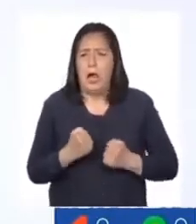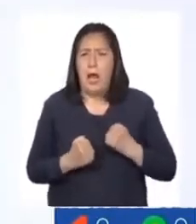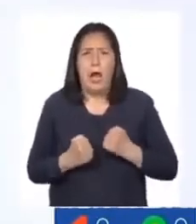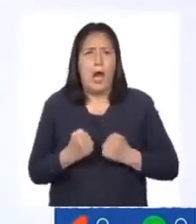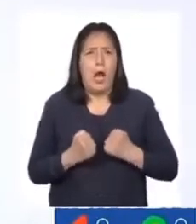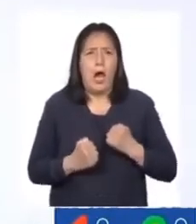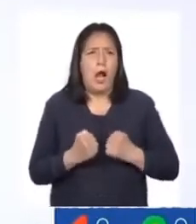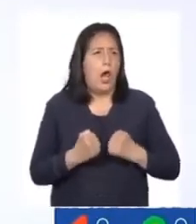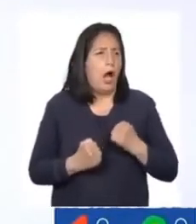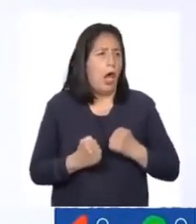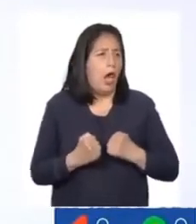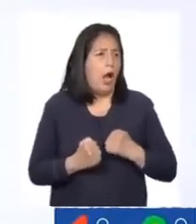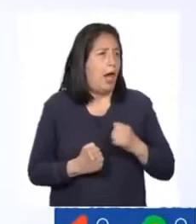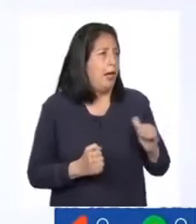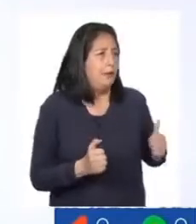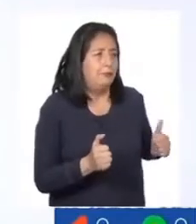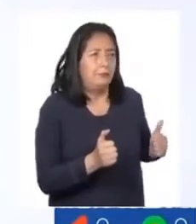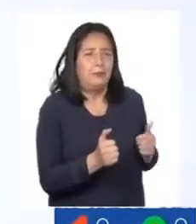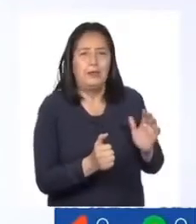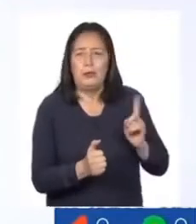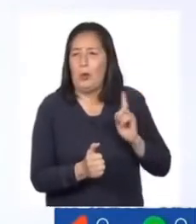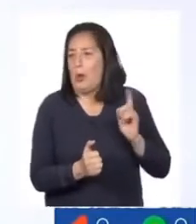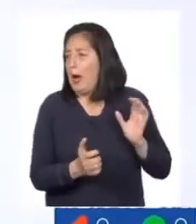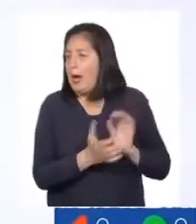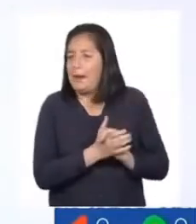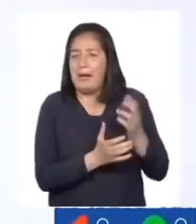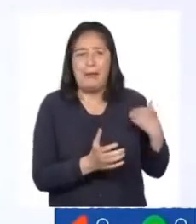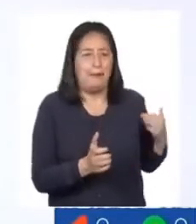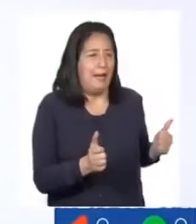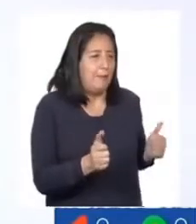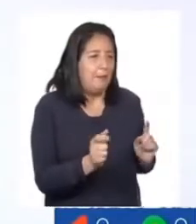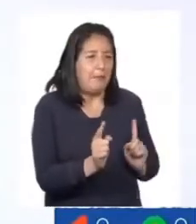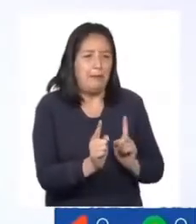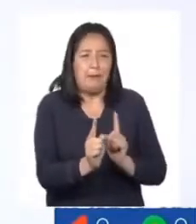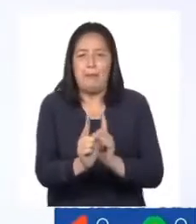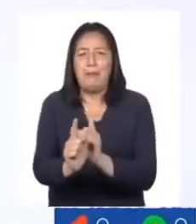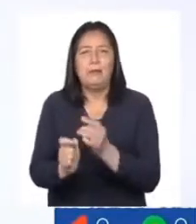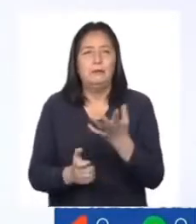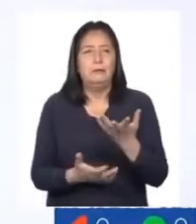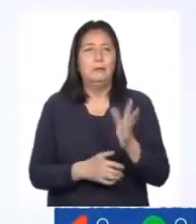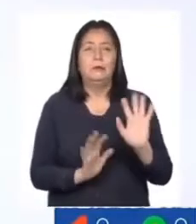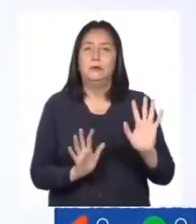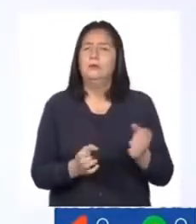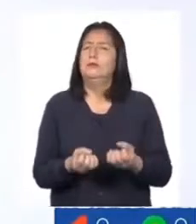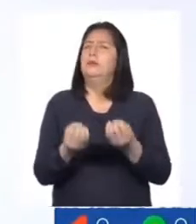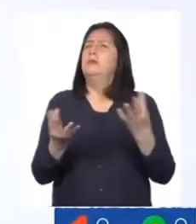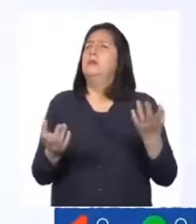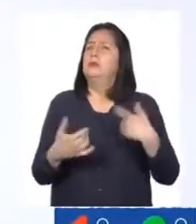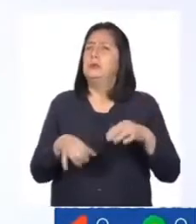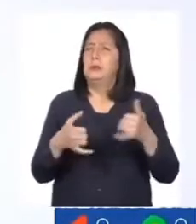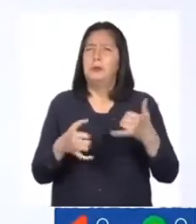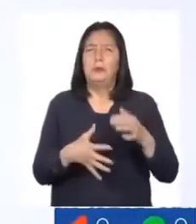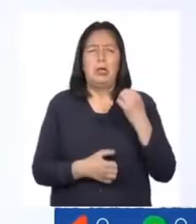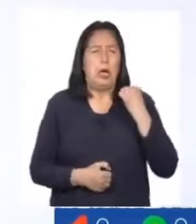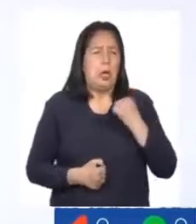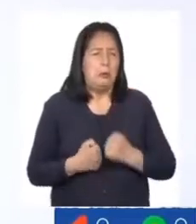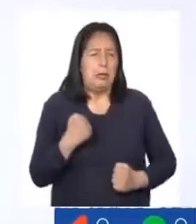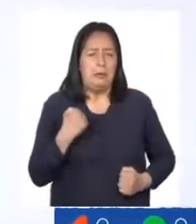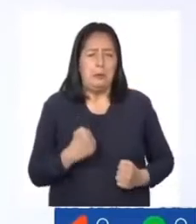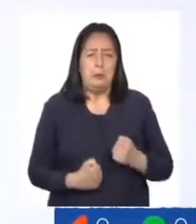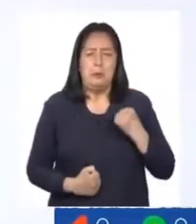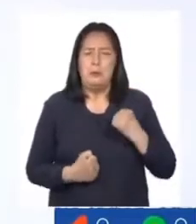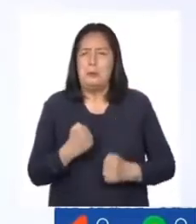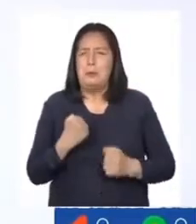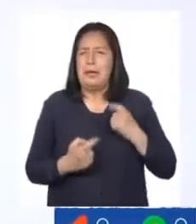rápido tratando de no ser alcanzados por una amiga o un amigo mientras jugamos. Cuando hacemos este juego, corremos a mucha